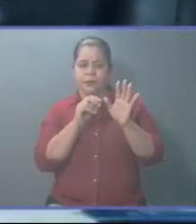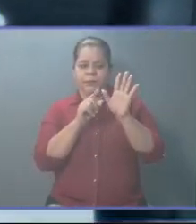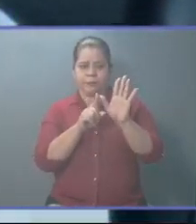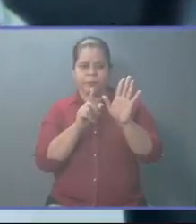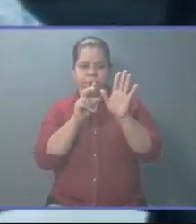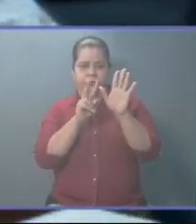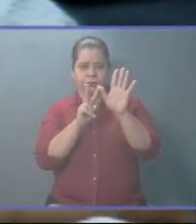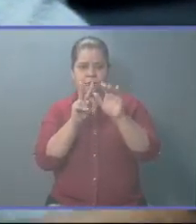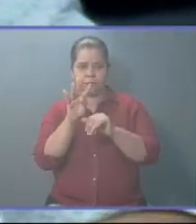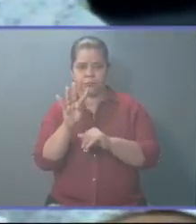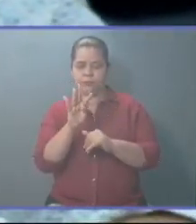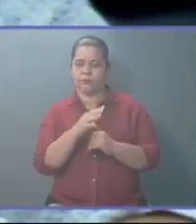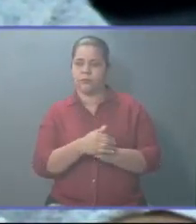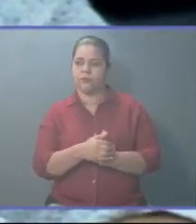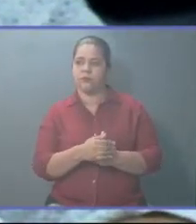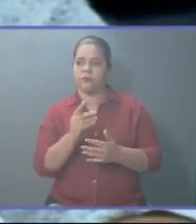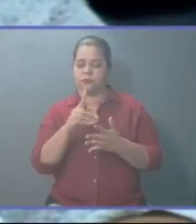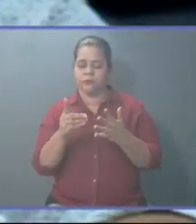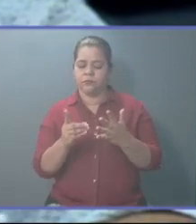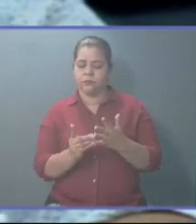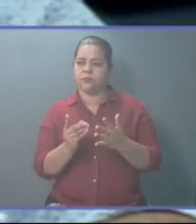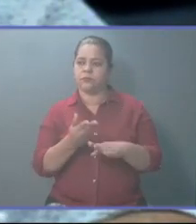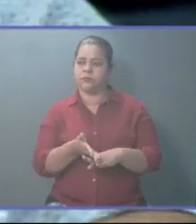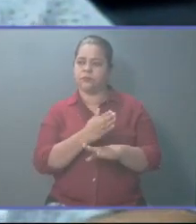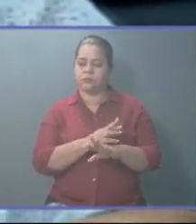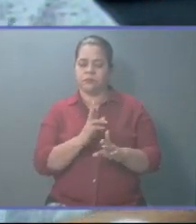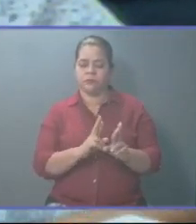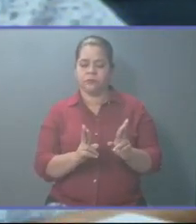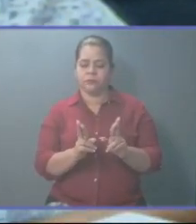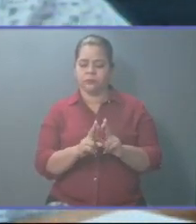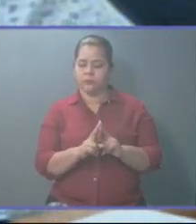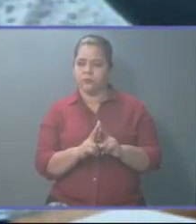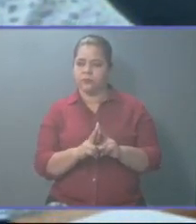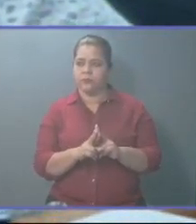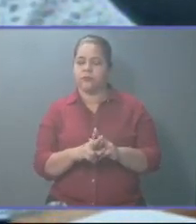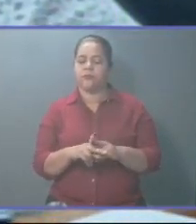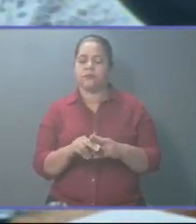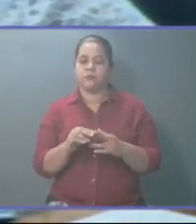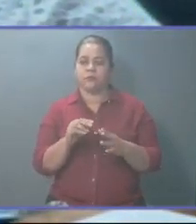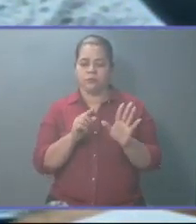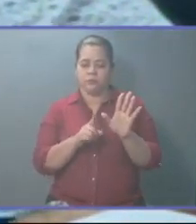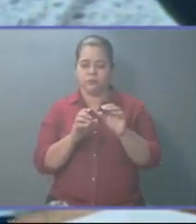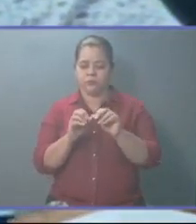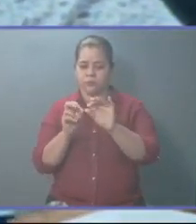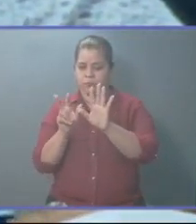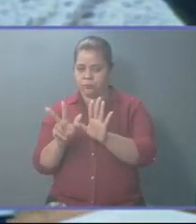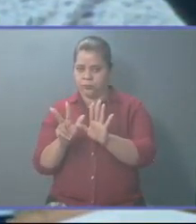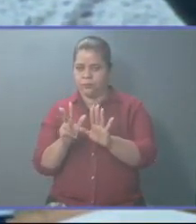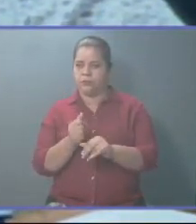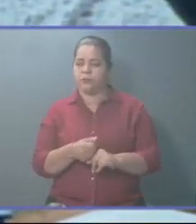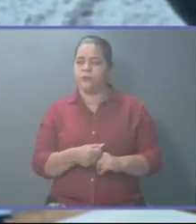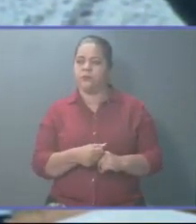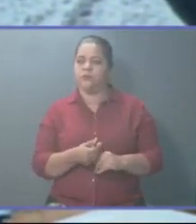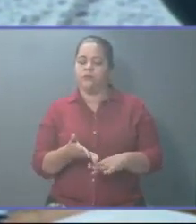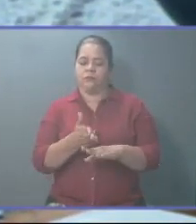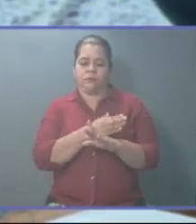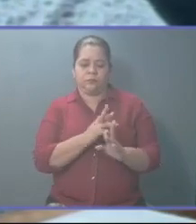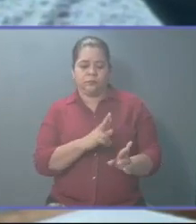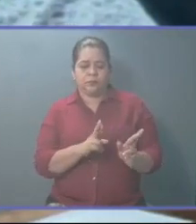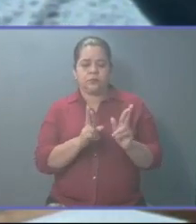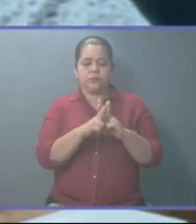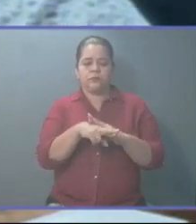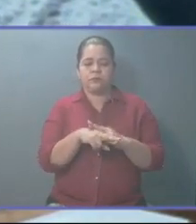674. Este decreto reformó el decreto 608, a que nos hicimos referencia. El